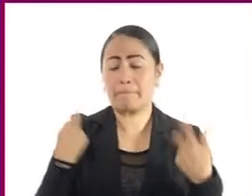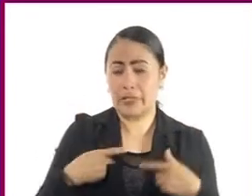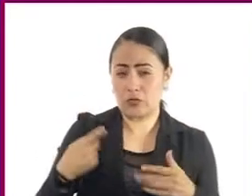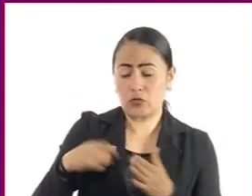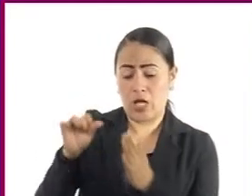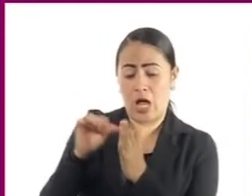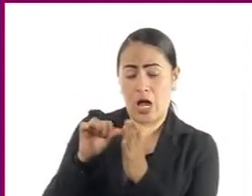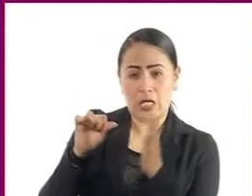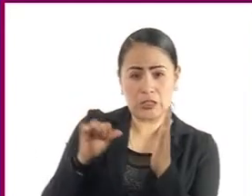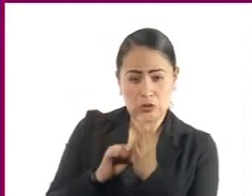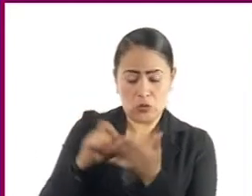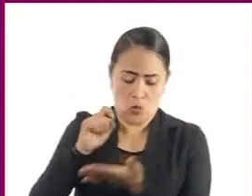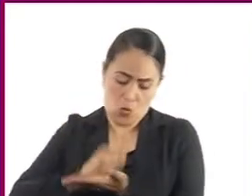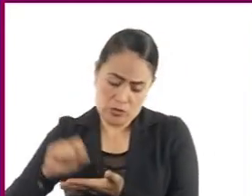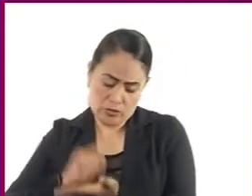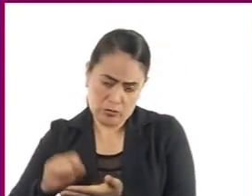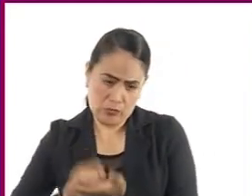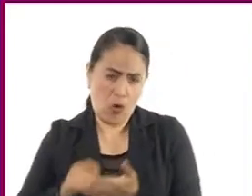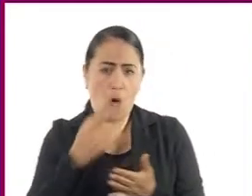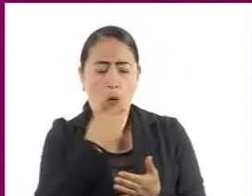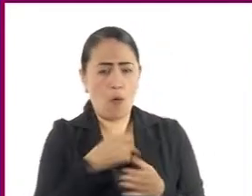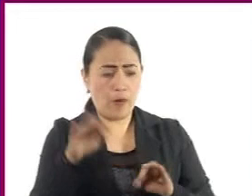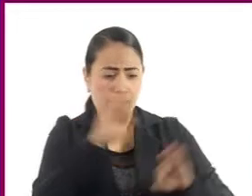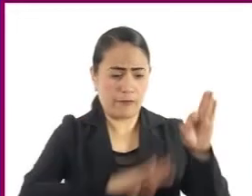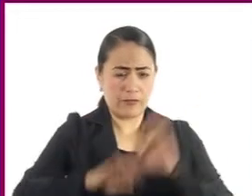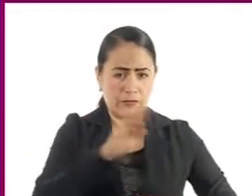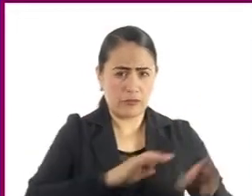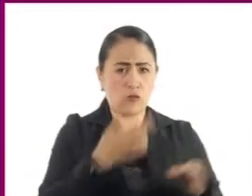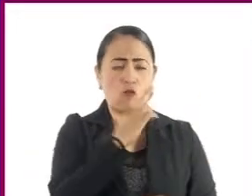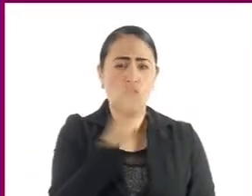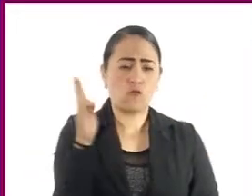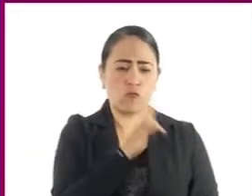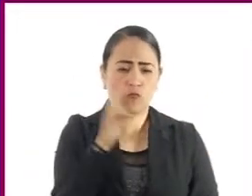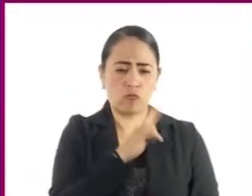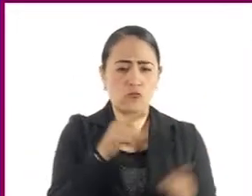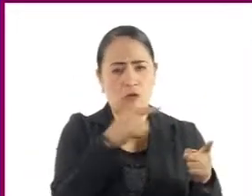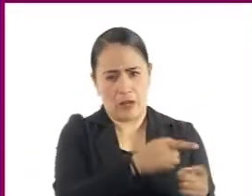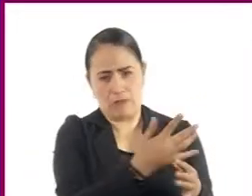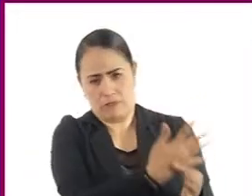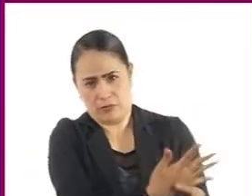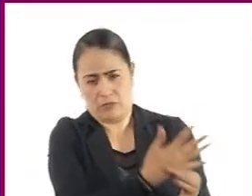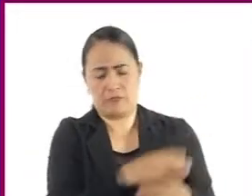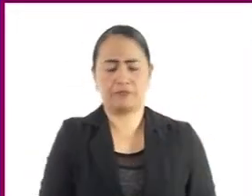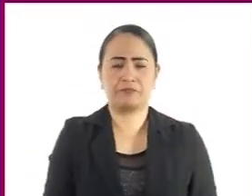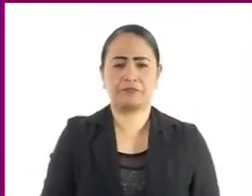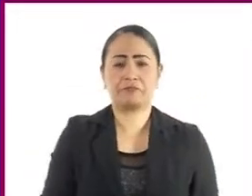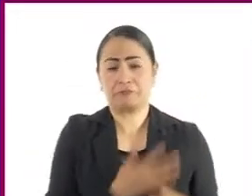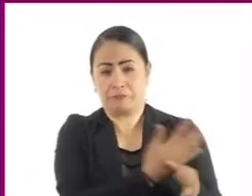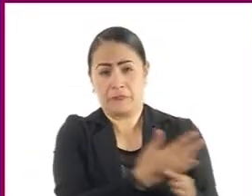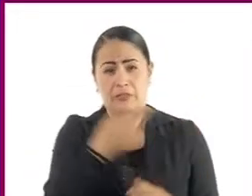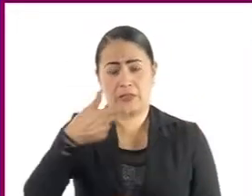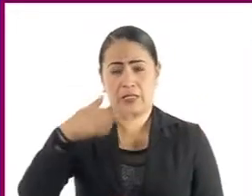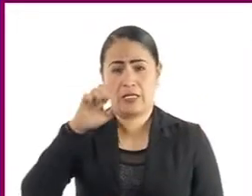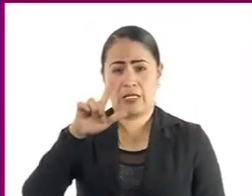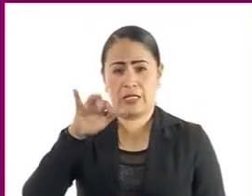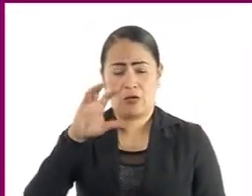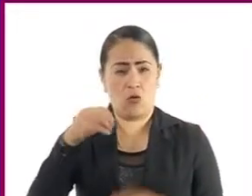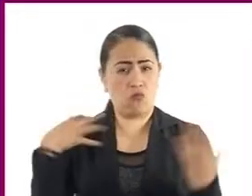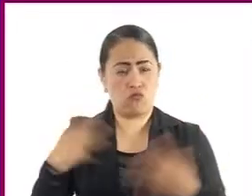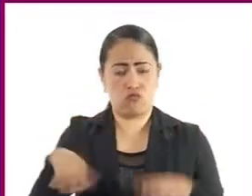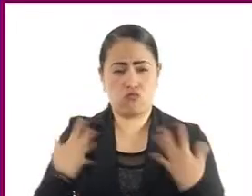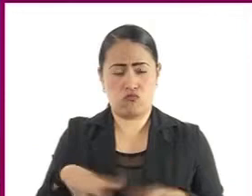retoma lo que supuso el físico ruso Piotr Kapitsa, quien señaló que el helio era un